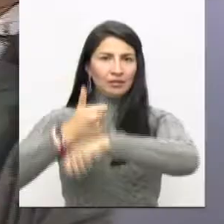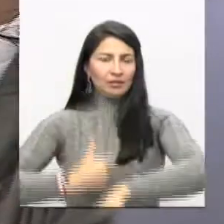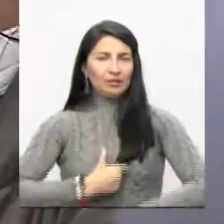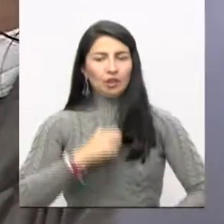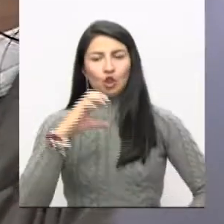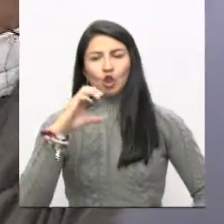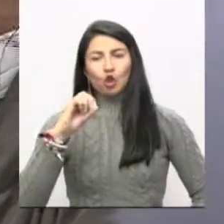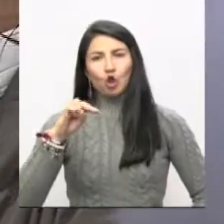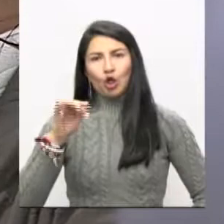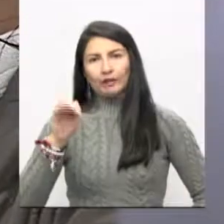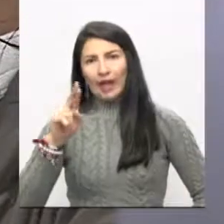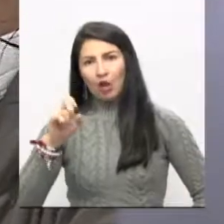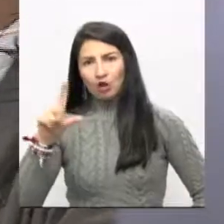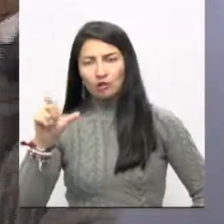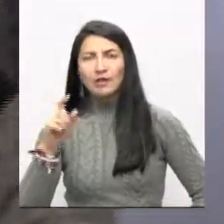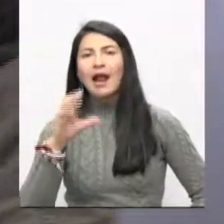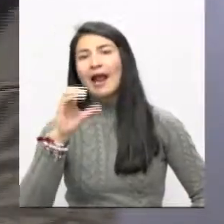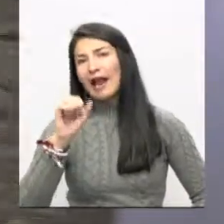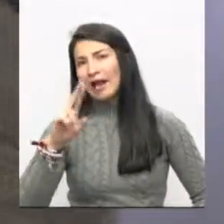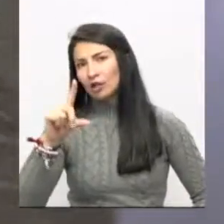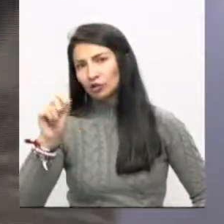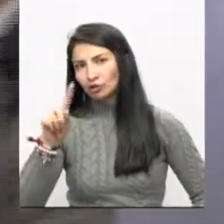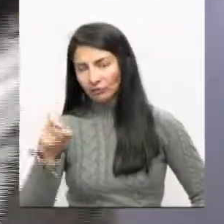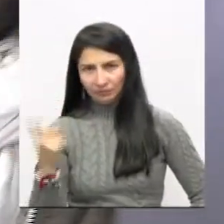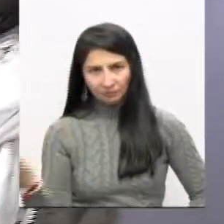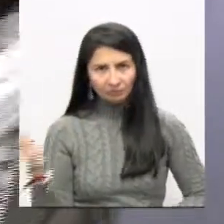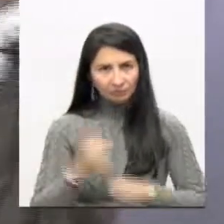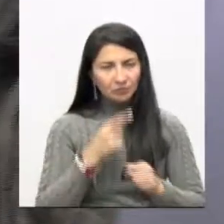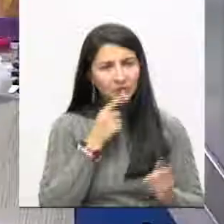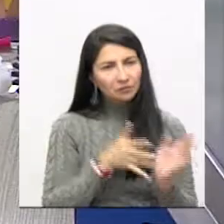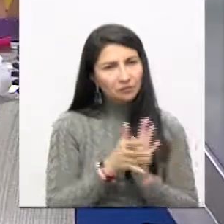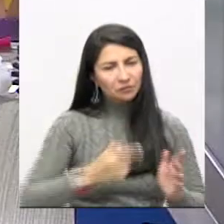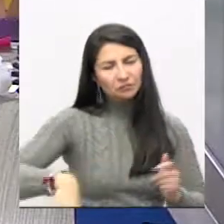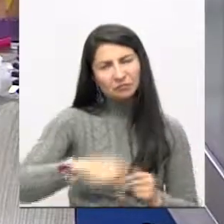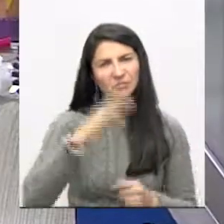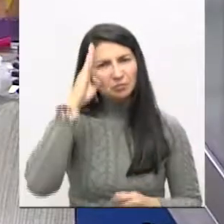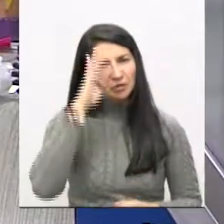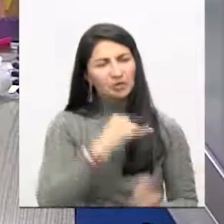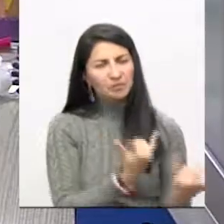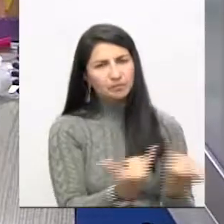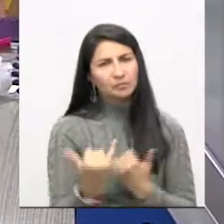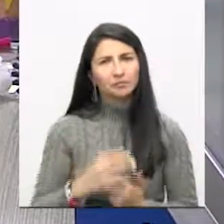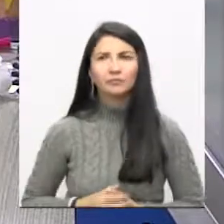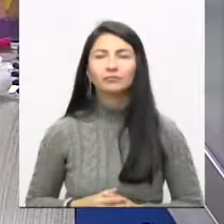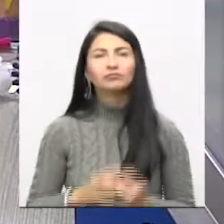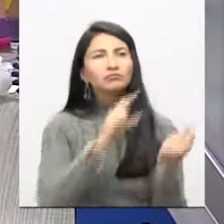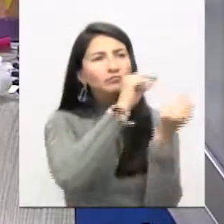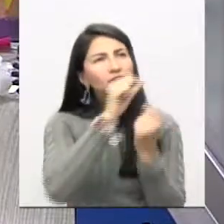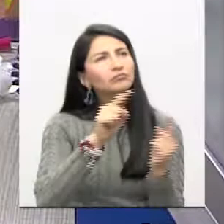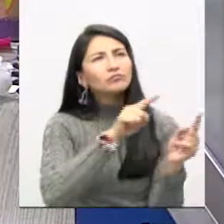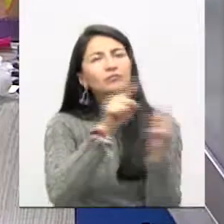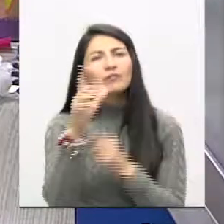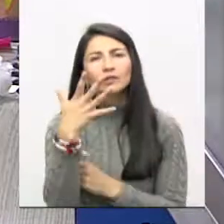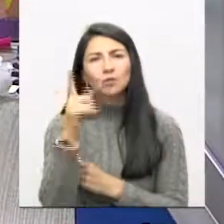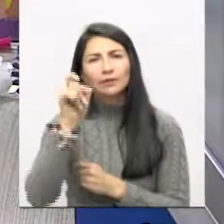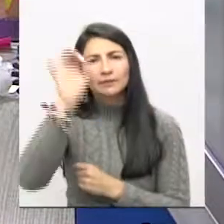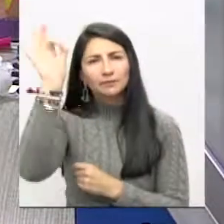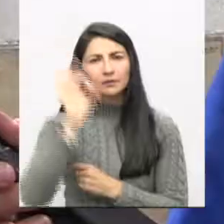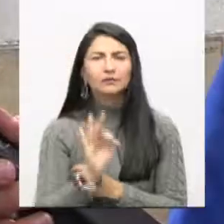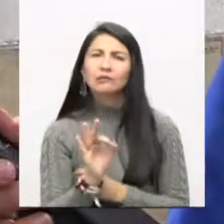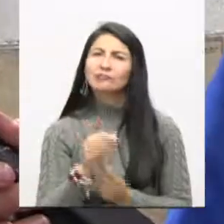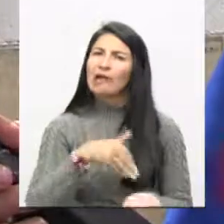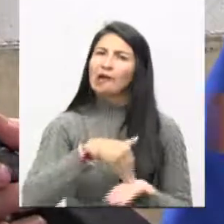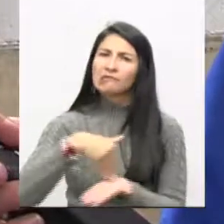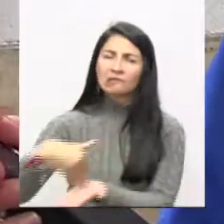Córdoba durante el Congreso de Control Interno de la Policía Nacional. El 56% con resultados